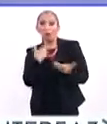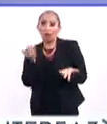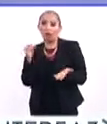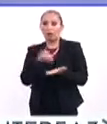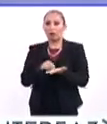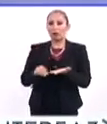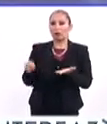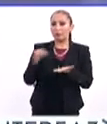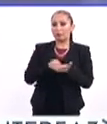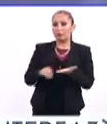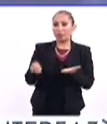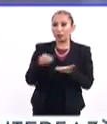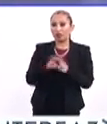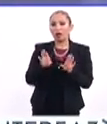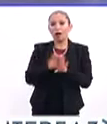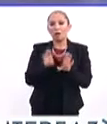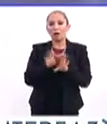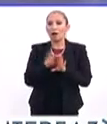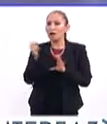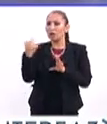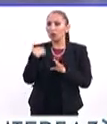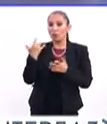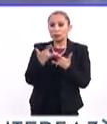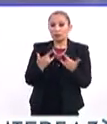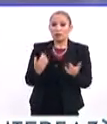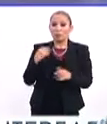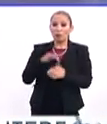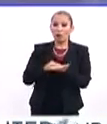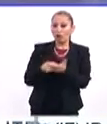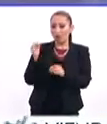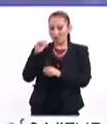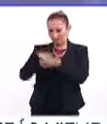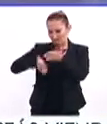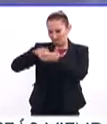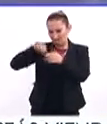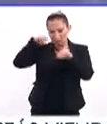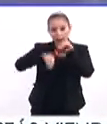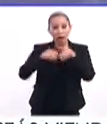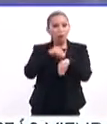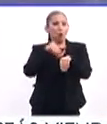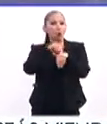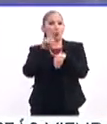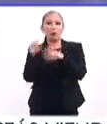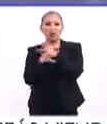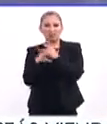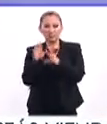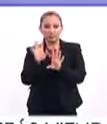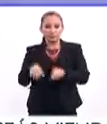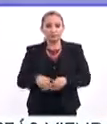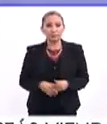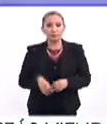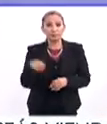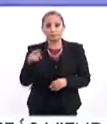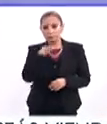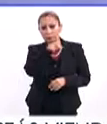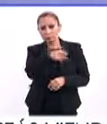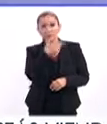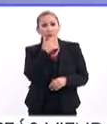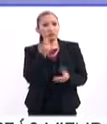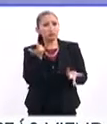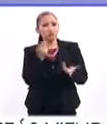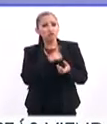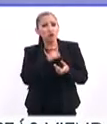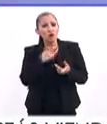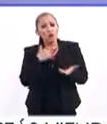del tiempo, porque siempre como que algunos acomodan la historia para justificar alguna cosa. Pero él, pues, lo que hizo